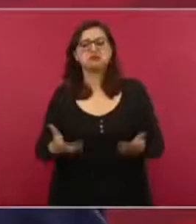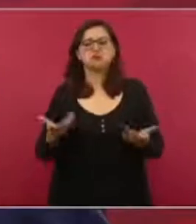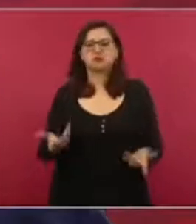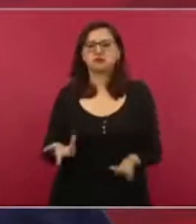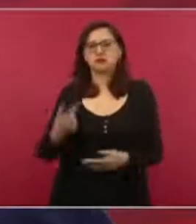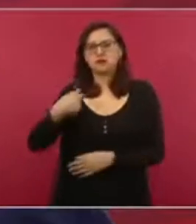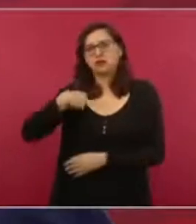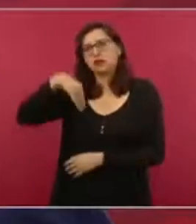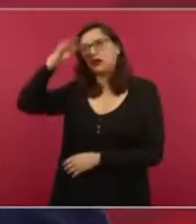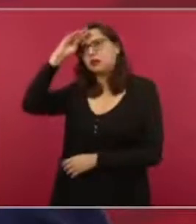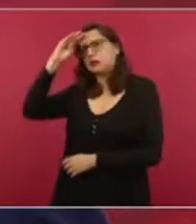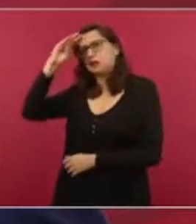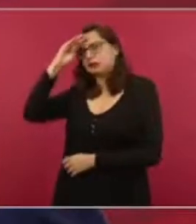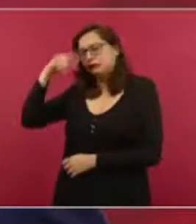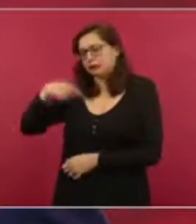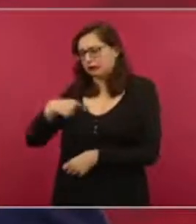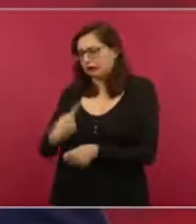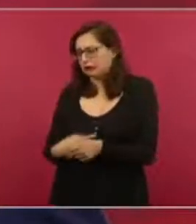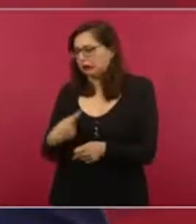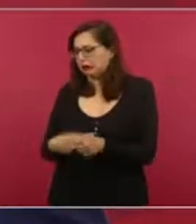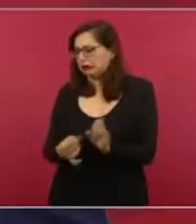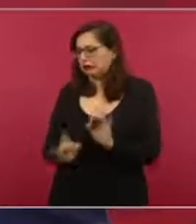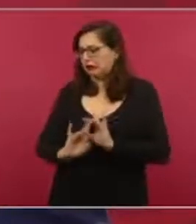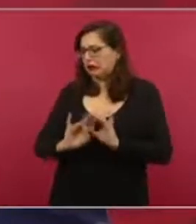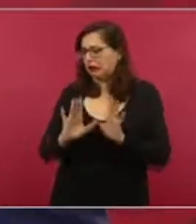cómo le voy a hacer